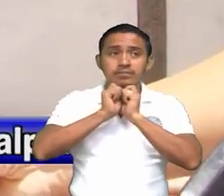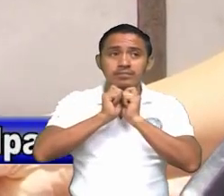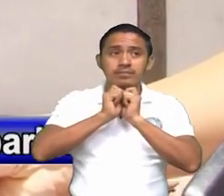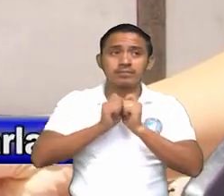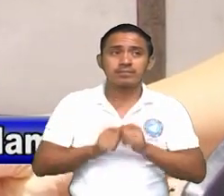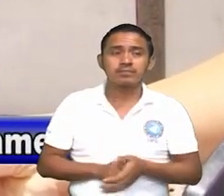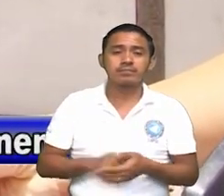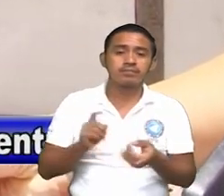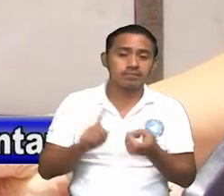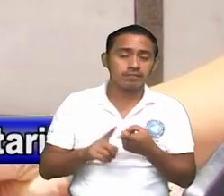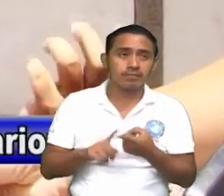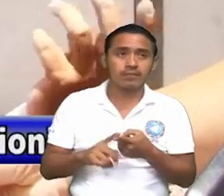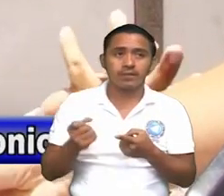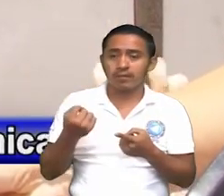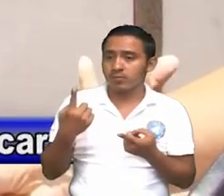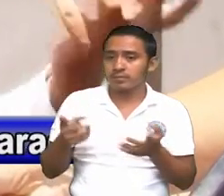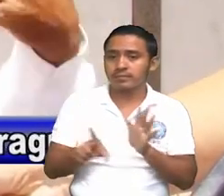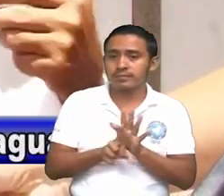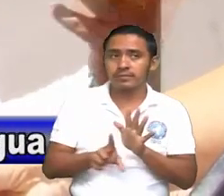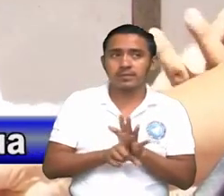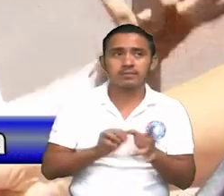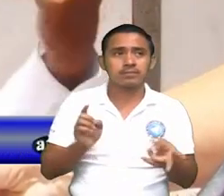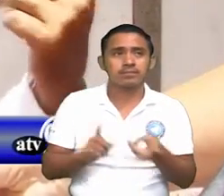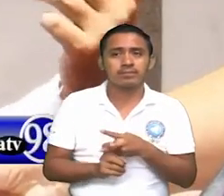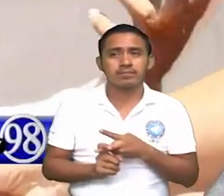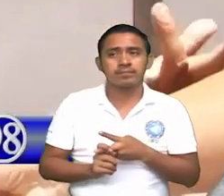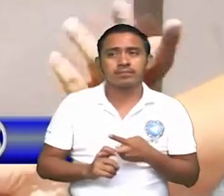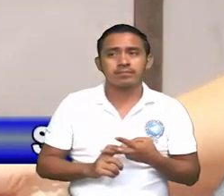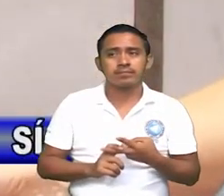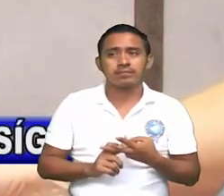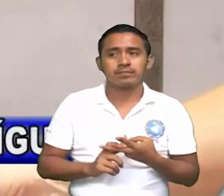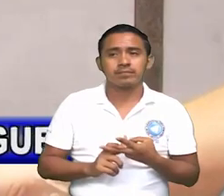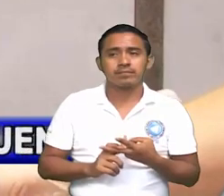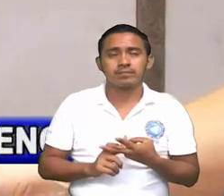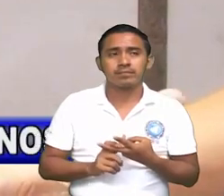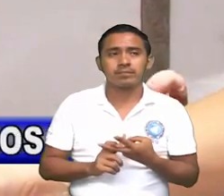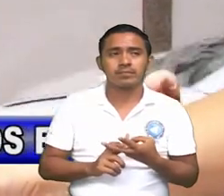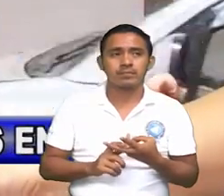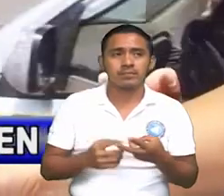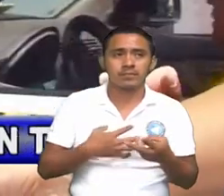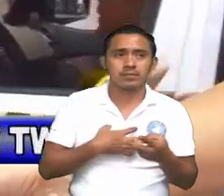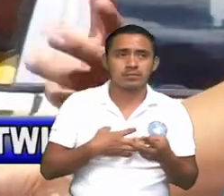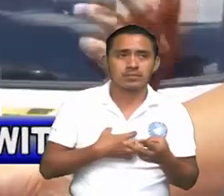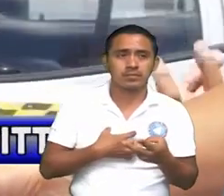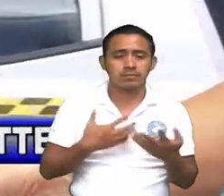ley, ¿verdad? Al andar solo uno casco y el otro no.